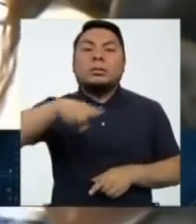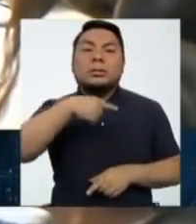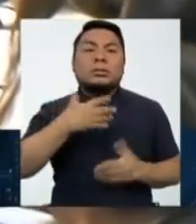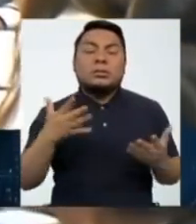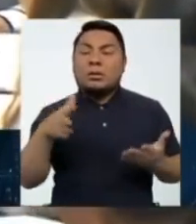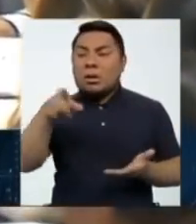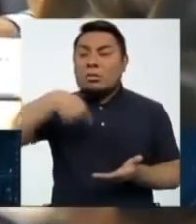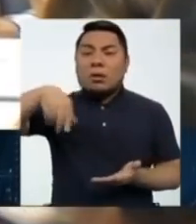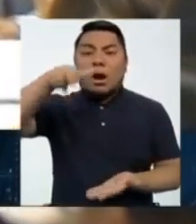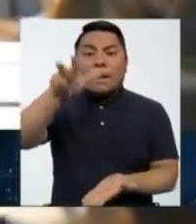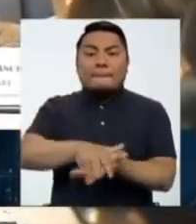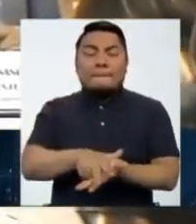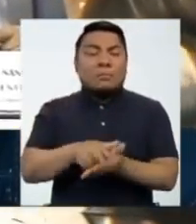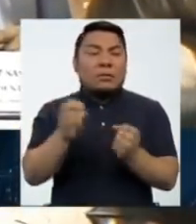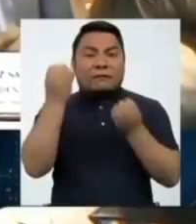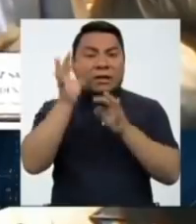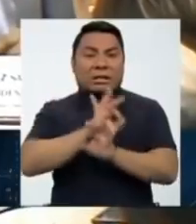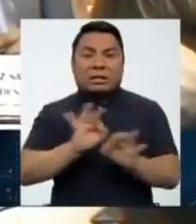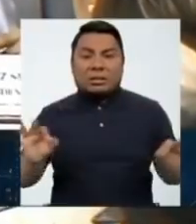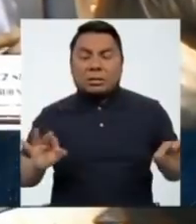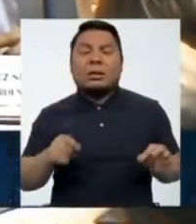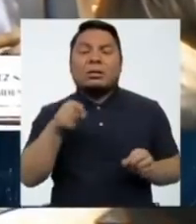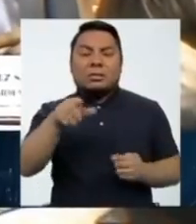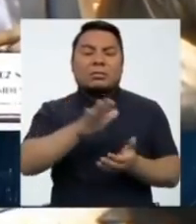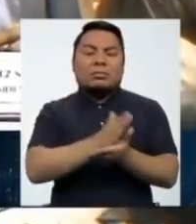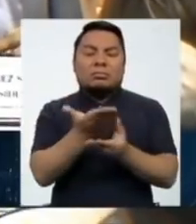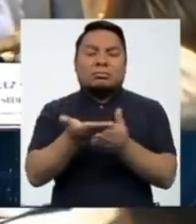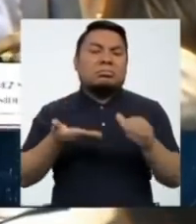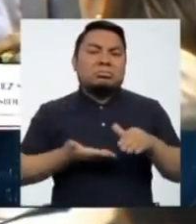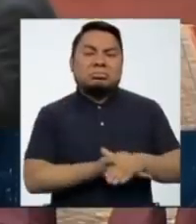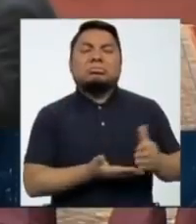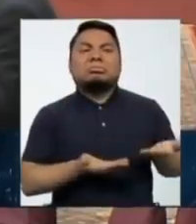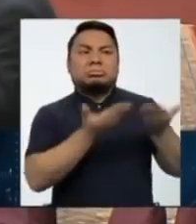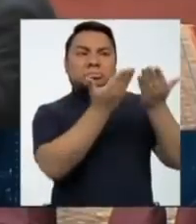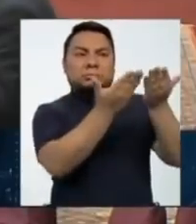no habiendo sido aprobado el informe final, este será remitido a la comisión permanente.